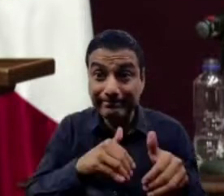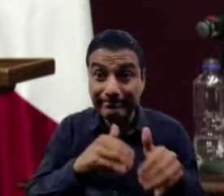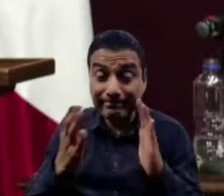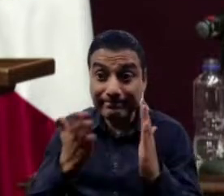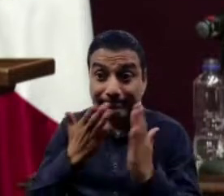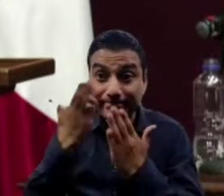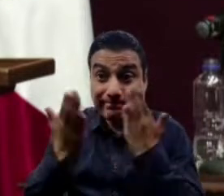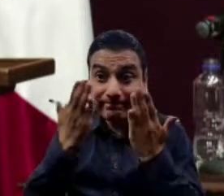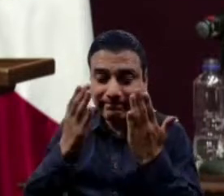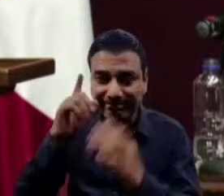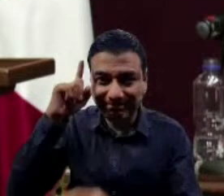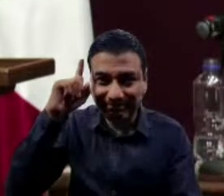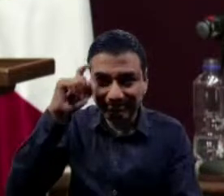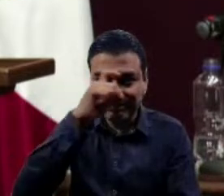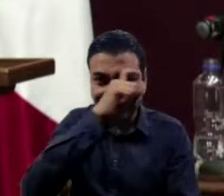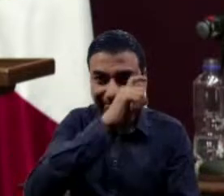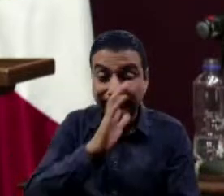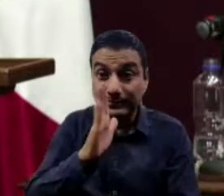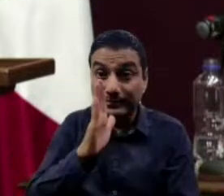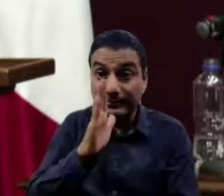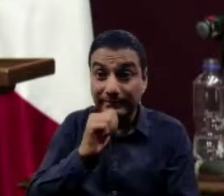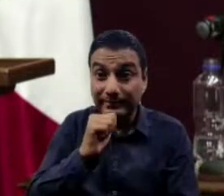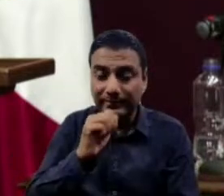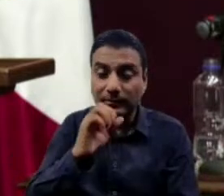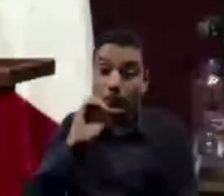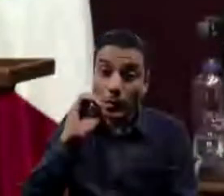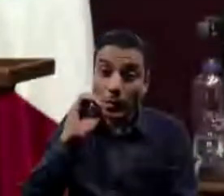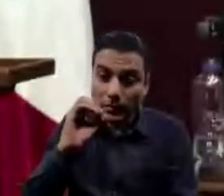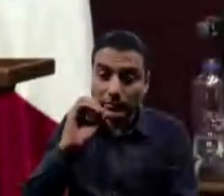mismo. Dentro de los factores más comunes se